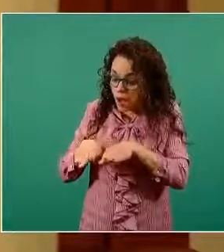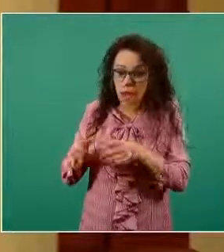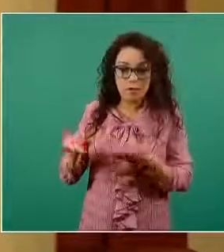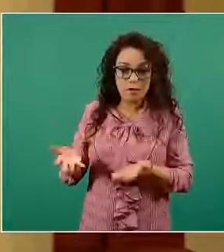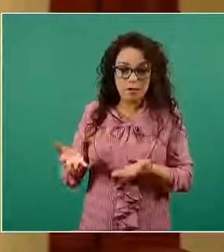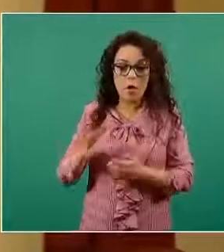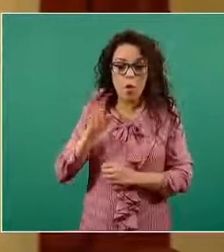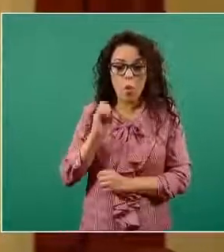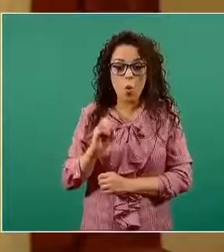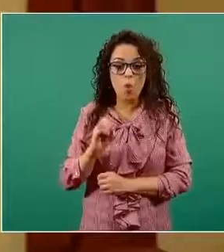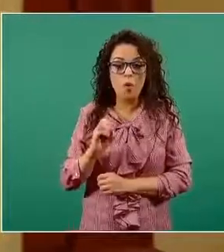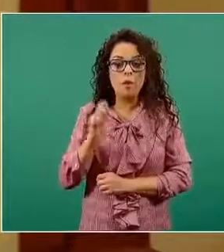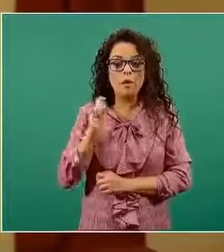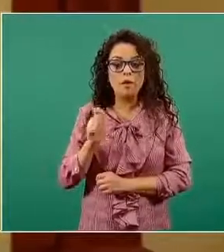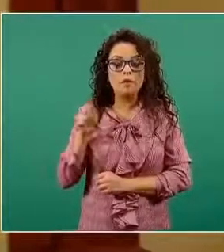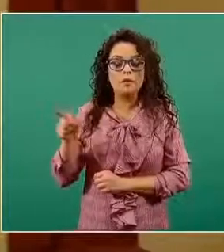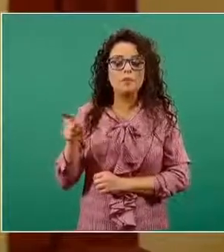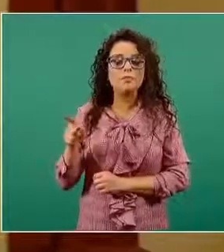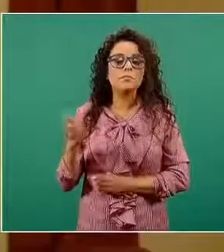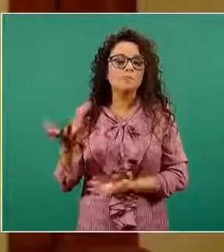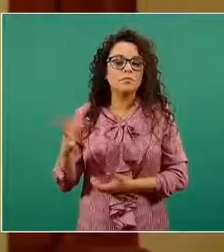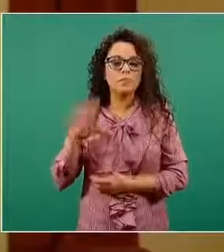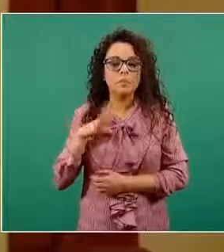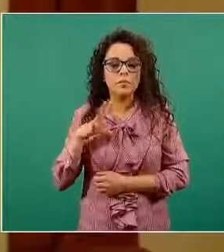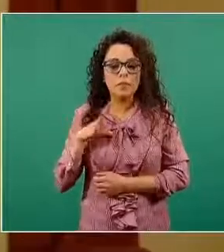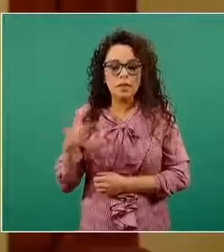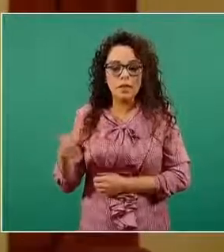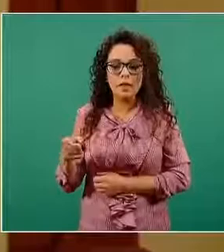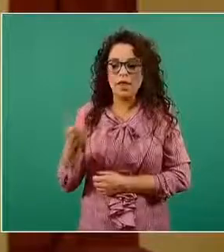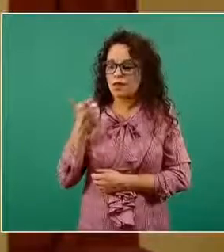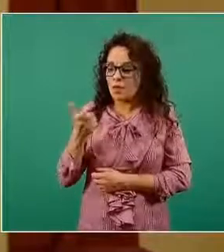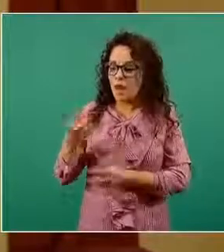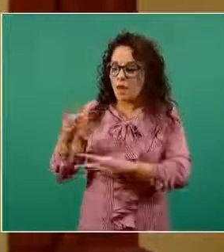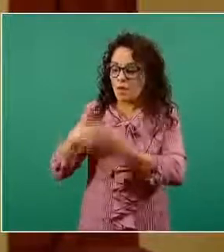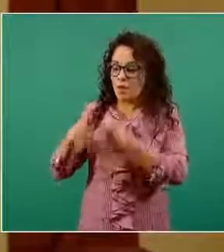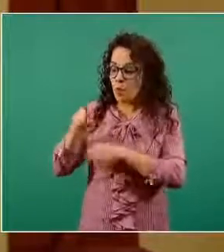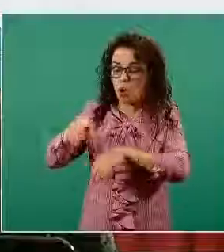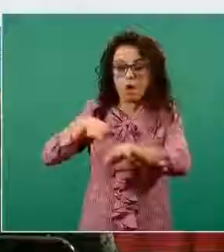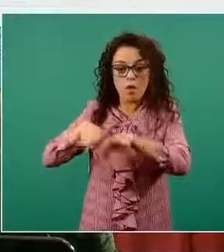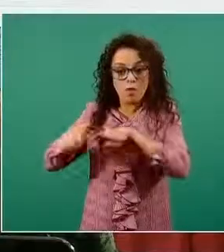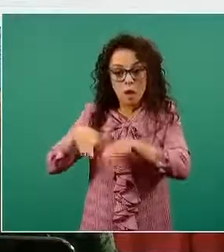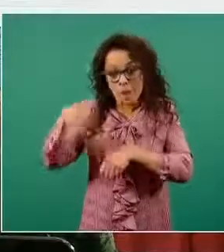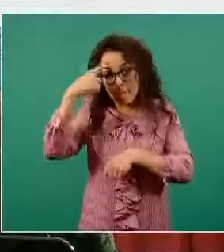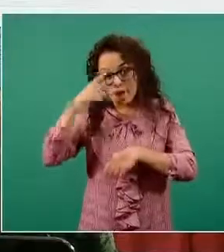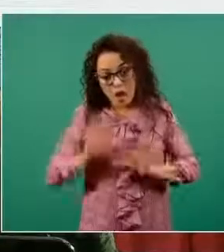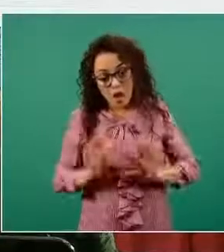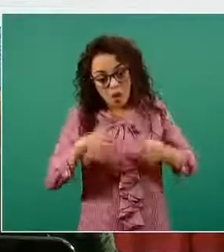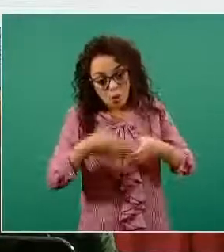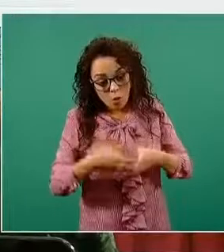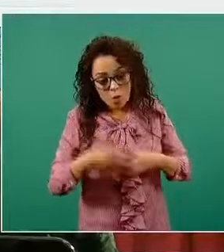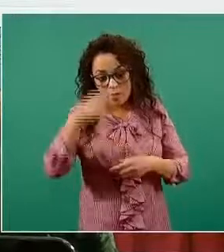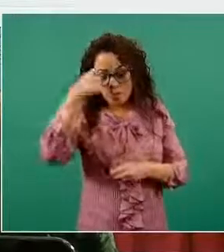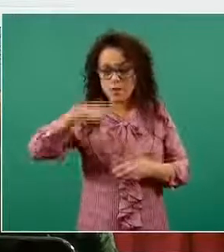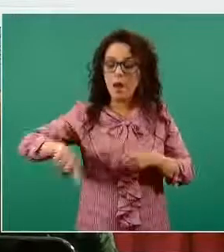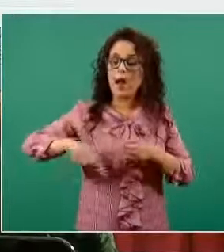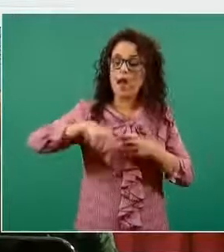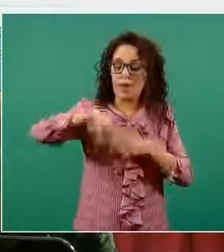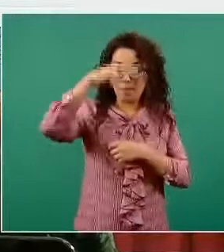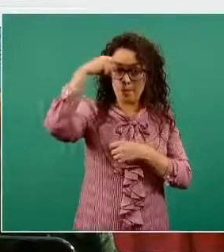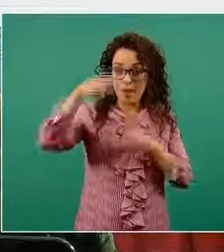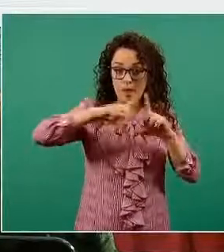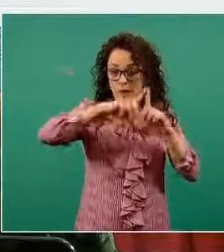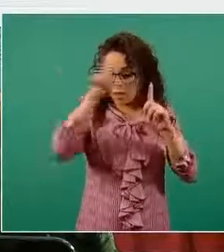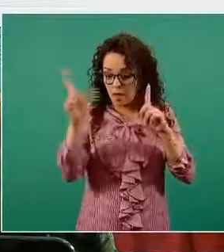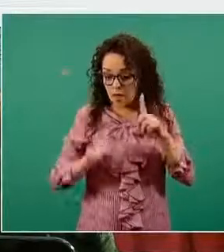las personas que tienen una ocupación generadora de riqueza para la comunidad, para el país, tienen